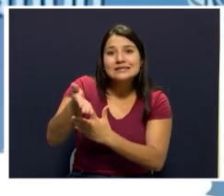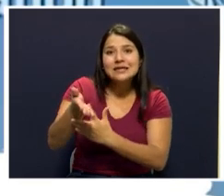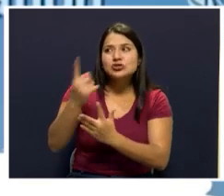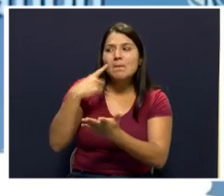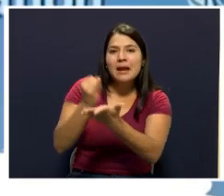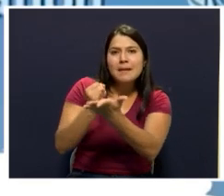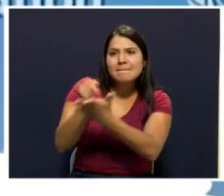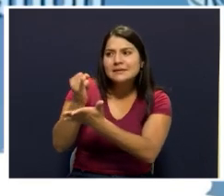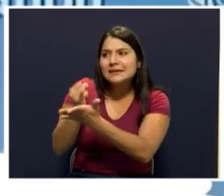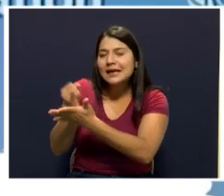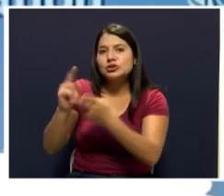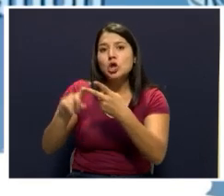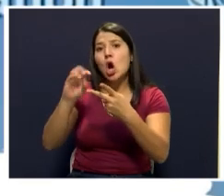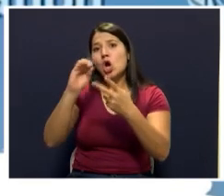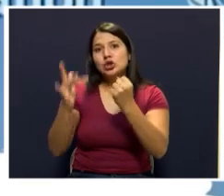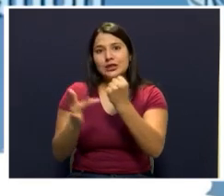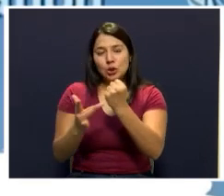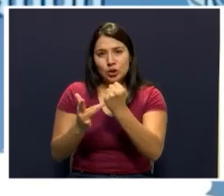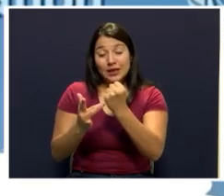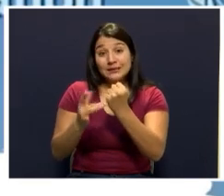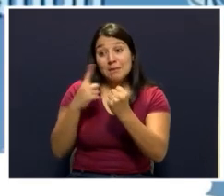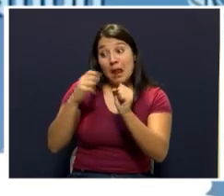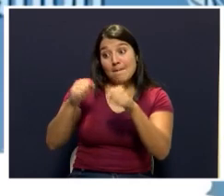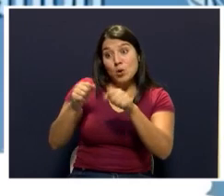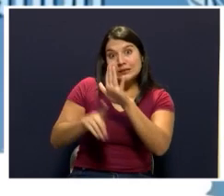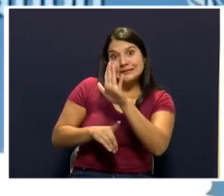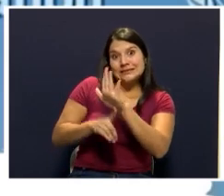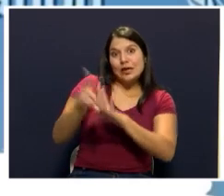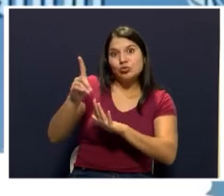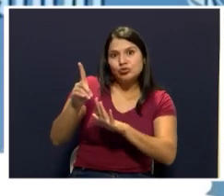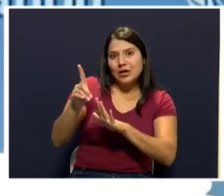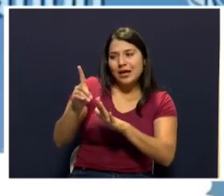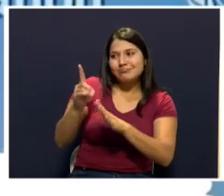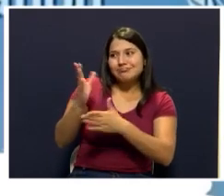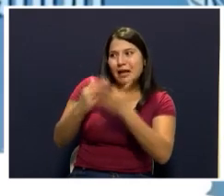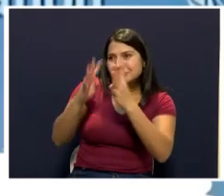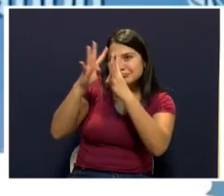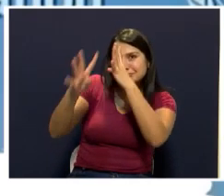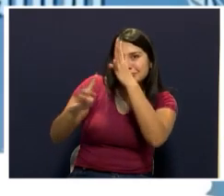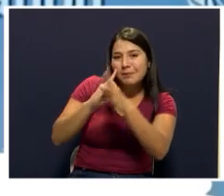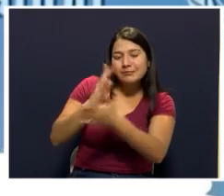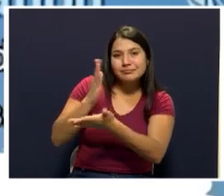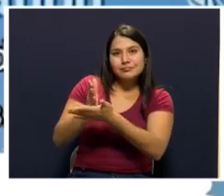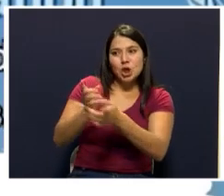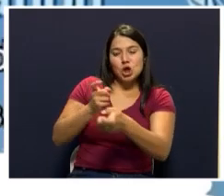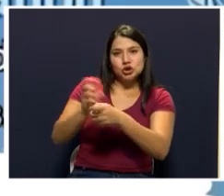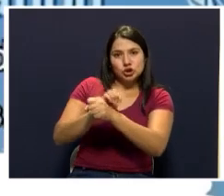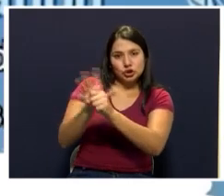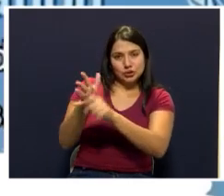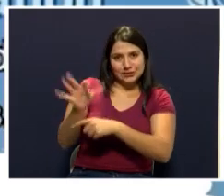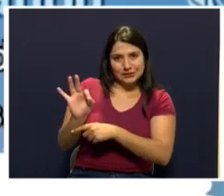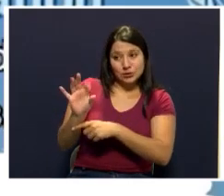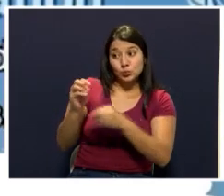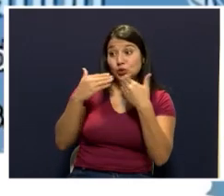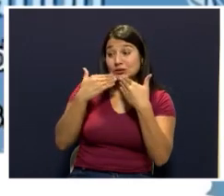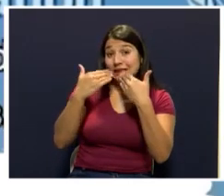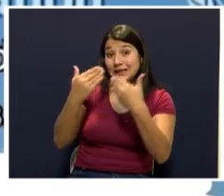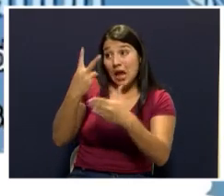affordable terms for all countries. Muchas gracias, Mr. President. I support this